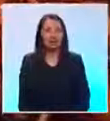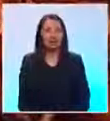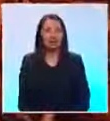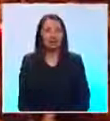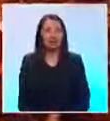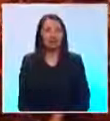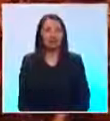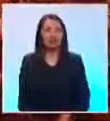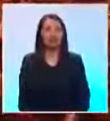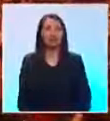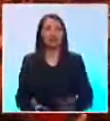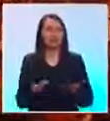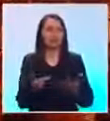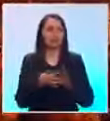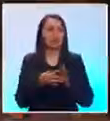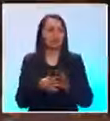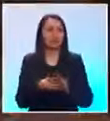¿Qué te pareció?